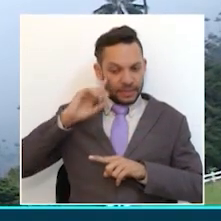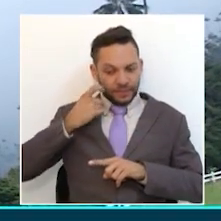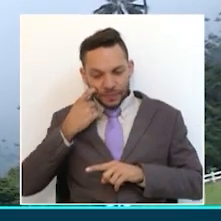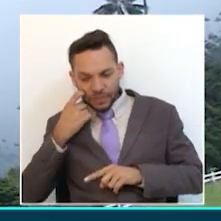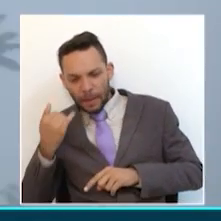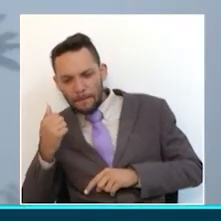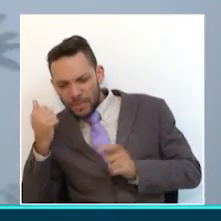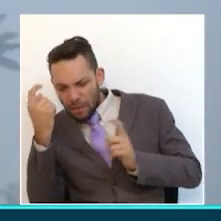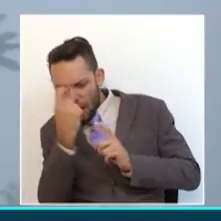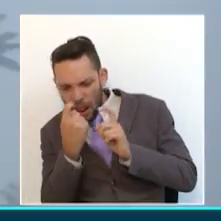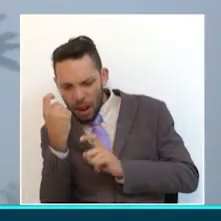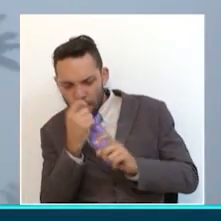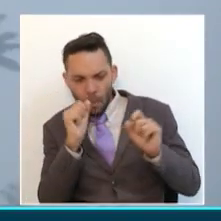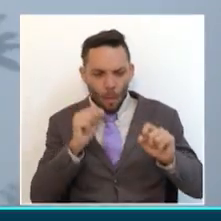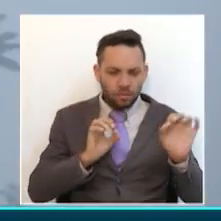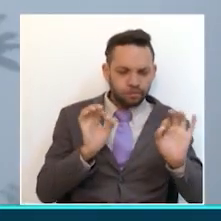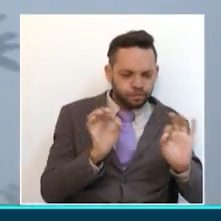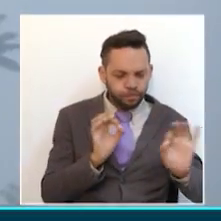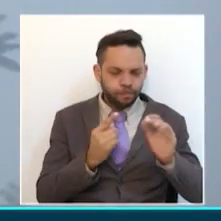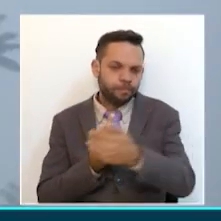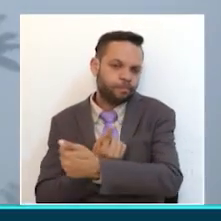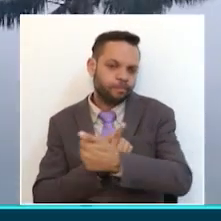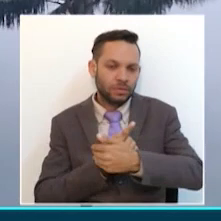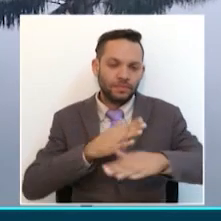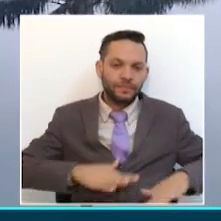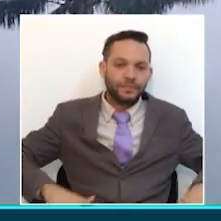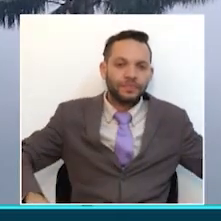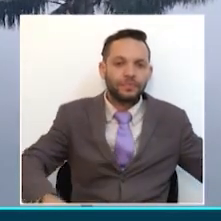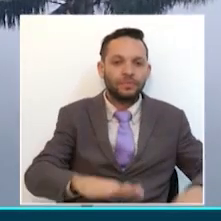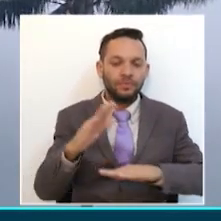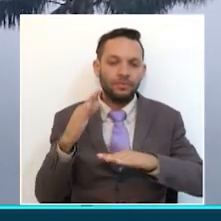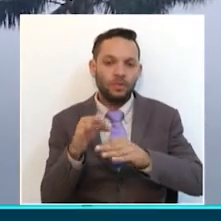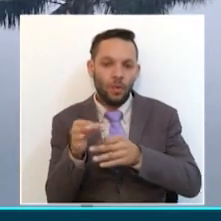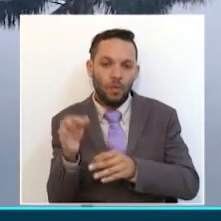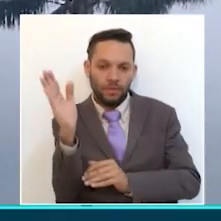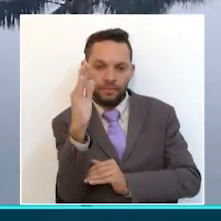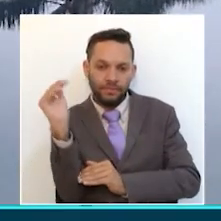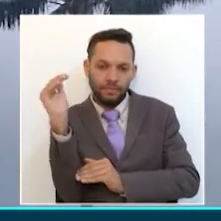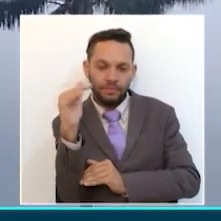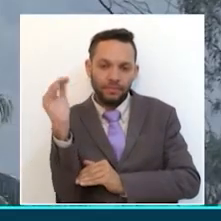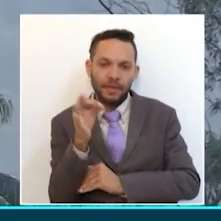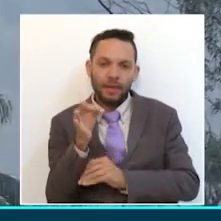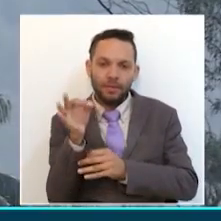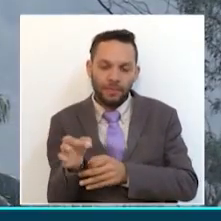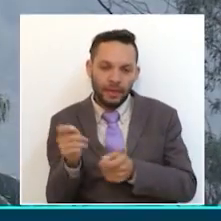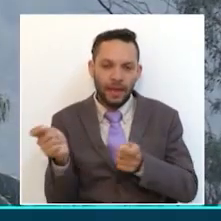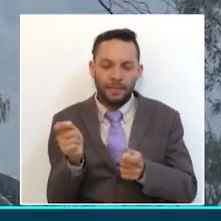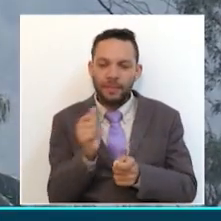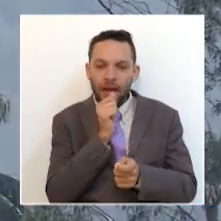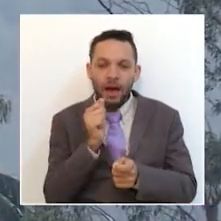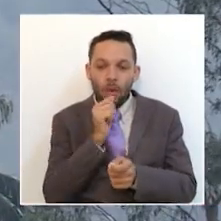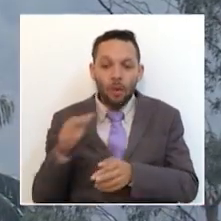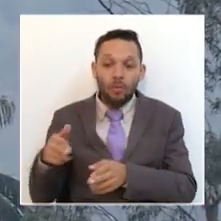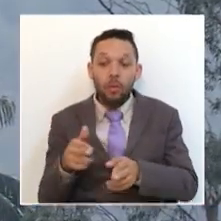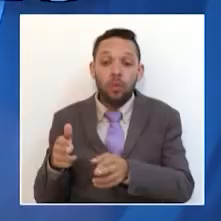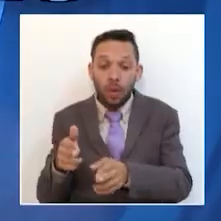opciones legales para lograr la protección efectiva de la zona rural de Salento, un área que produce más de la mitad del agua que se consume